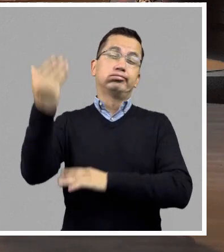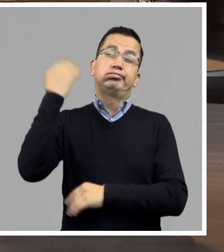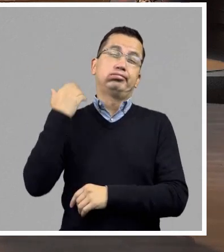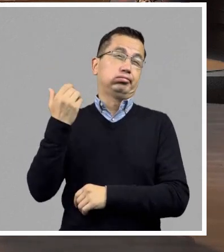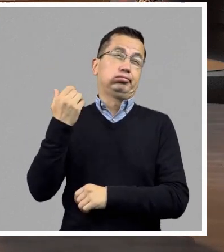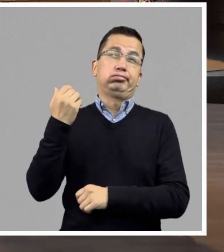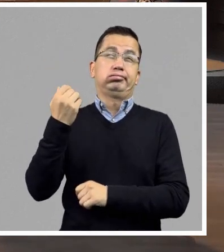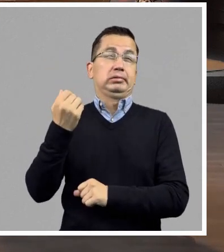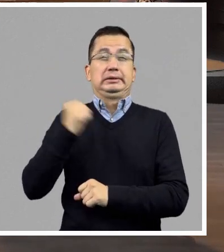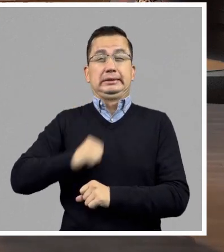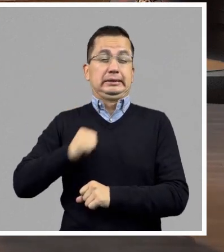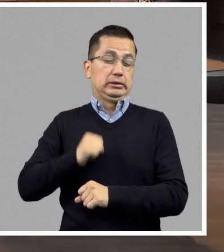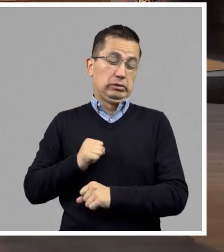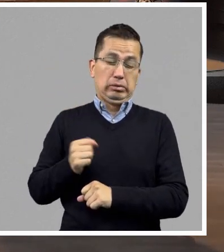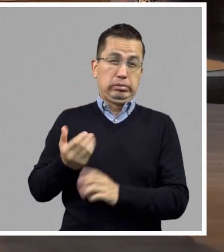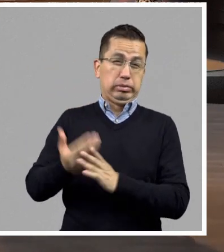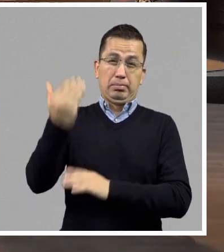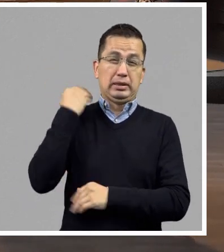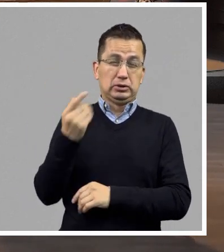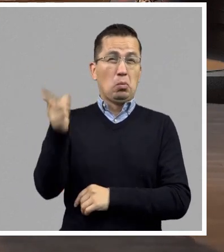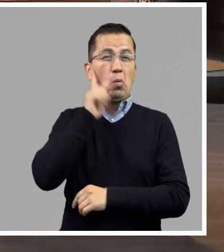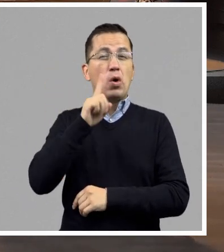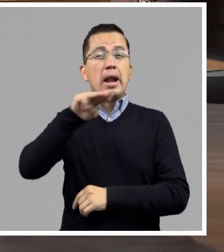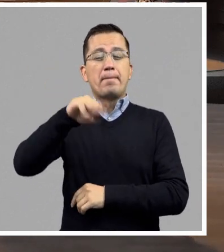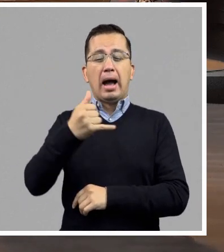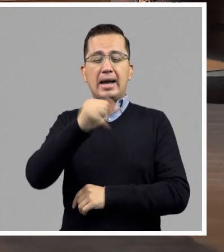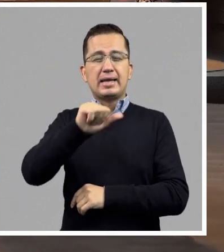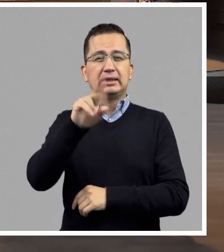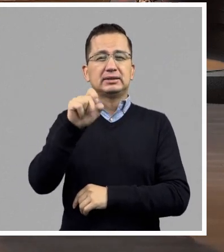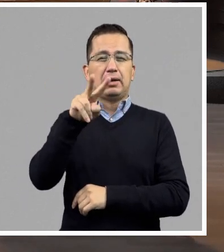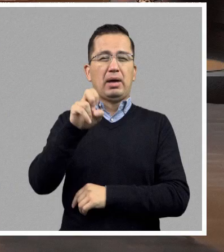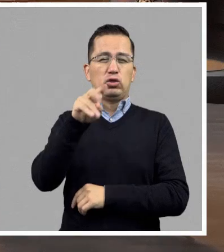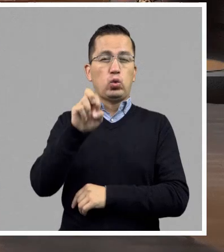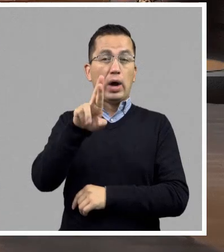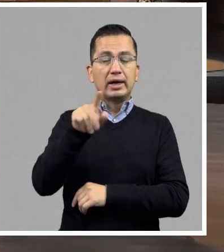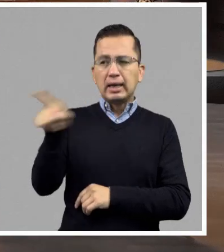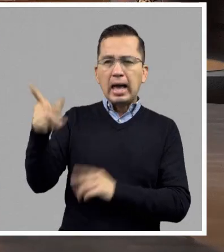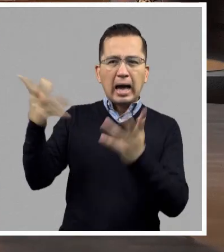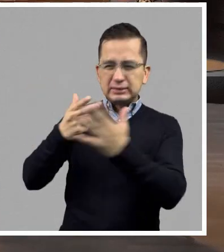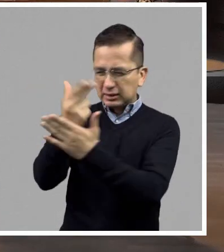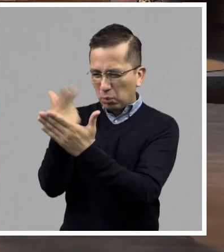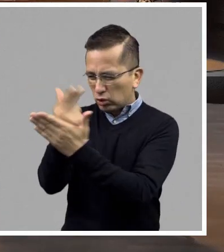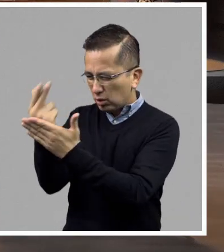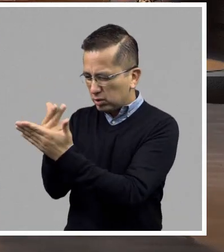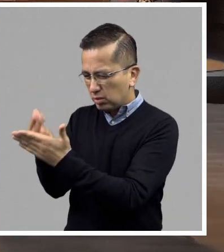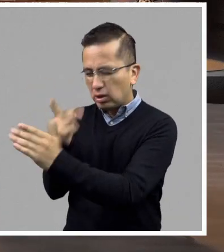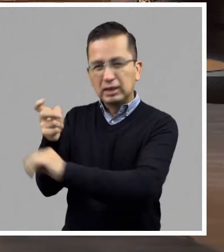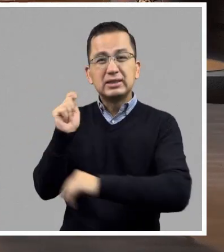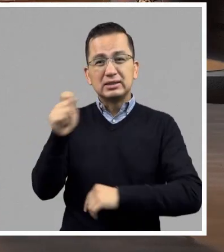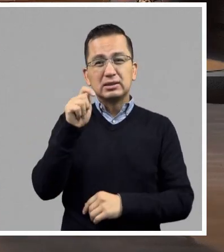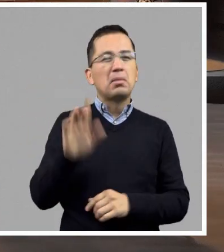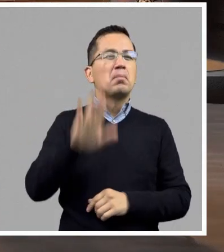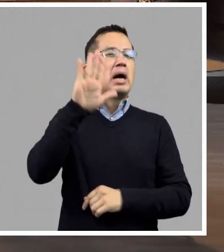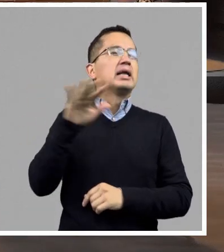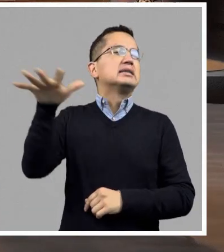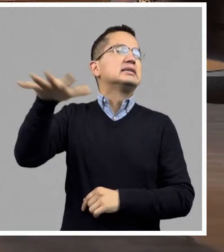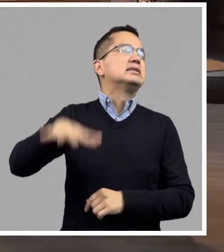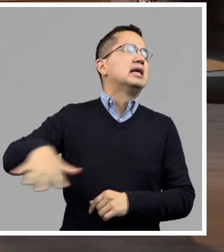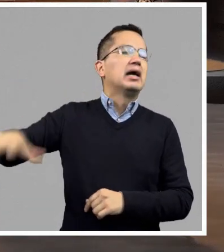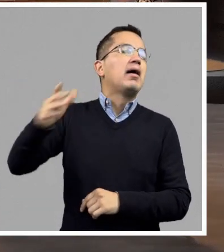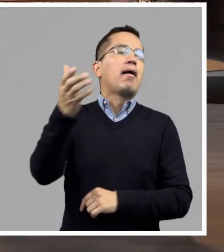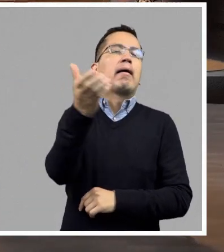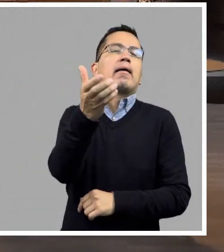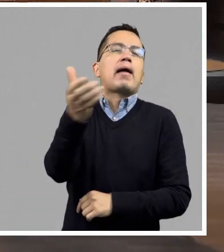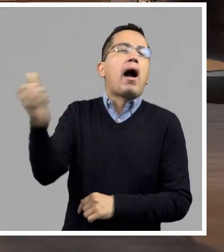salvadoreña de los años 20 del siglo pasado mayas a la roe que dice estas pinturas que le llaman naif no de como del campo